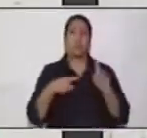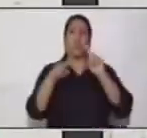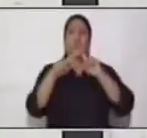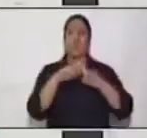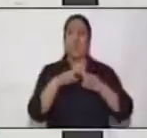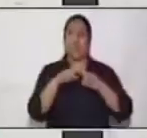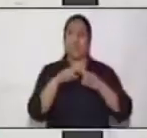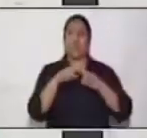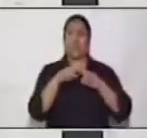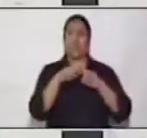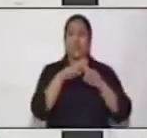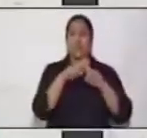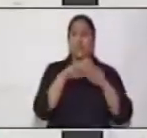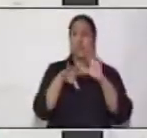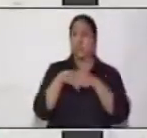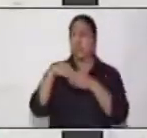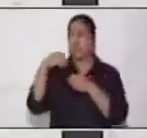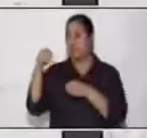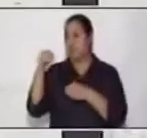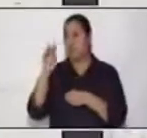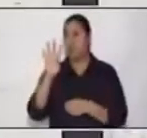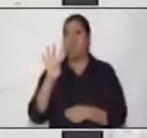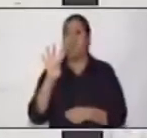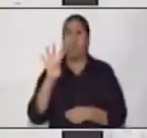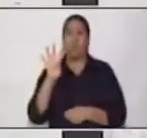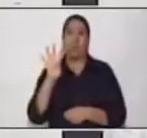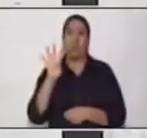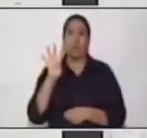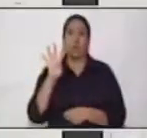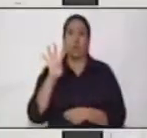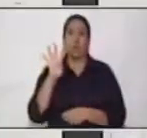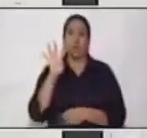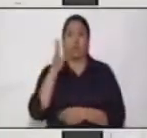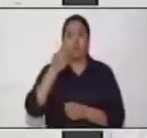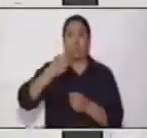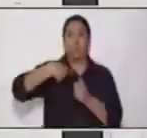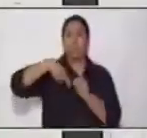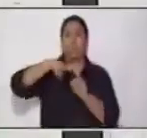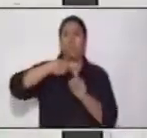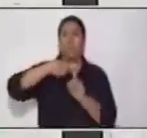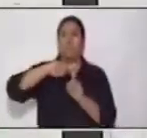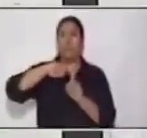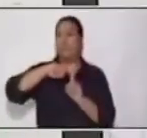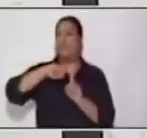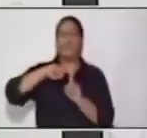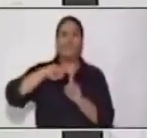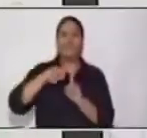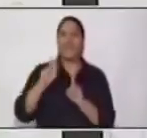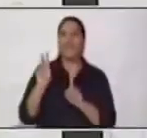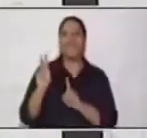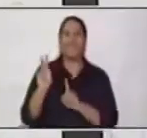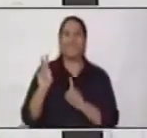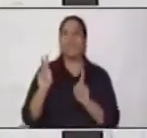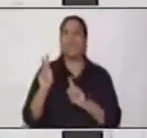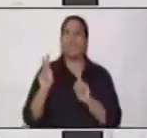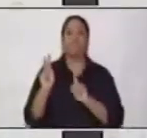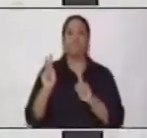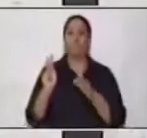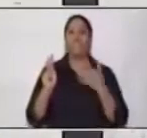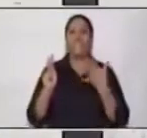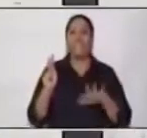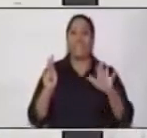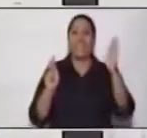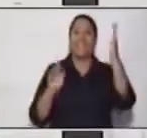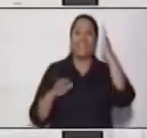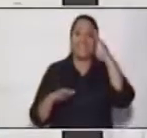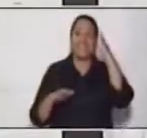X será igual a 4 más, ahora ya no voy a escribir Y, porque yo ya definí o yo